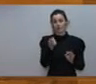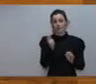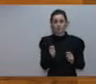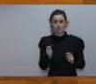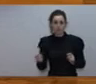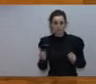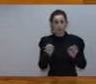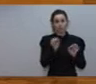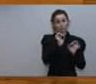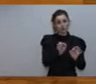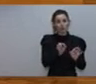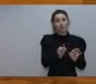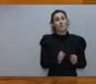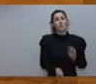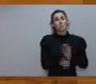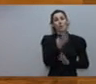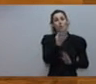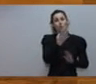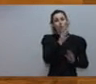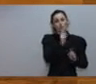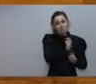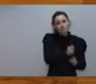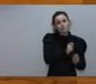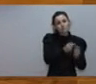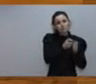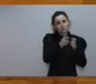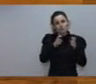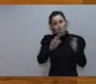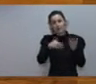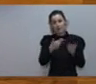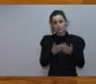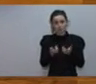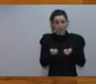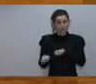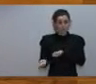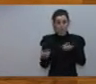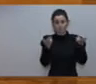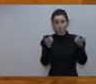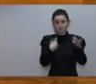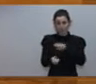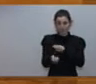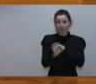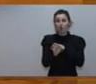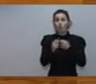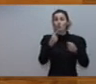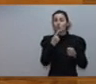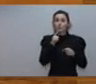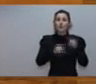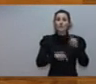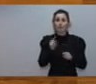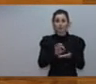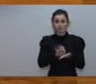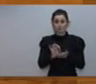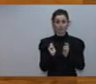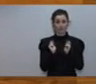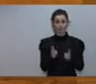todo el proceso, desde la producción hasta el transporte y la comercialización del producto o la prestación del servicio,